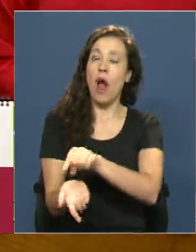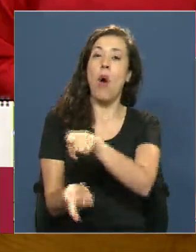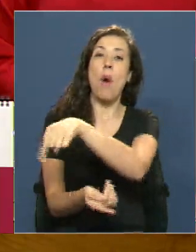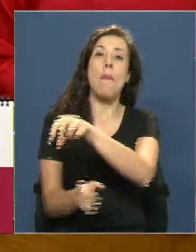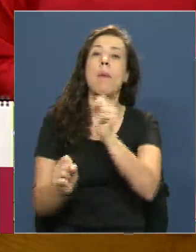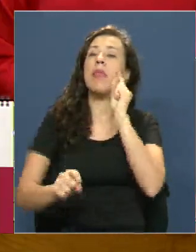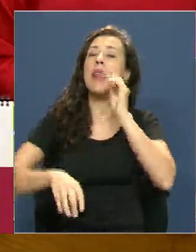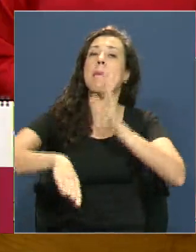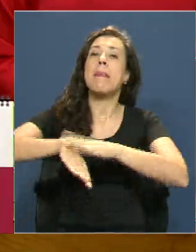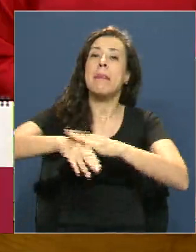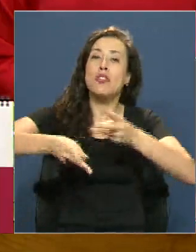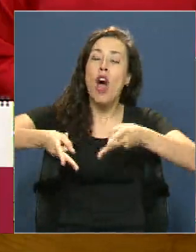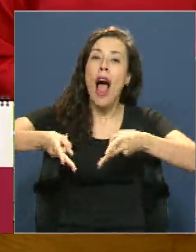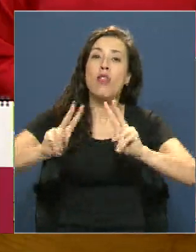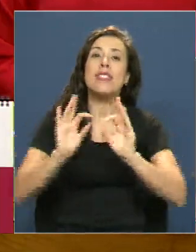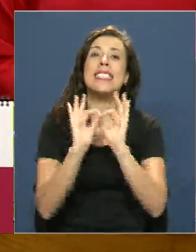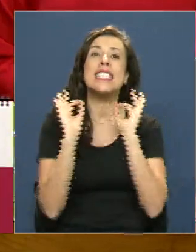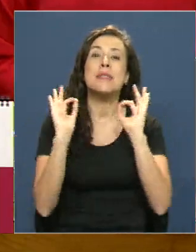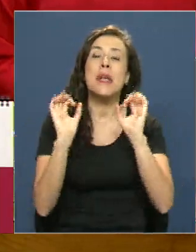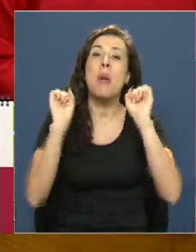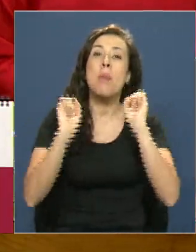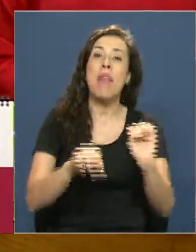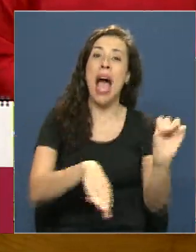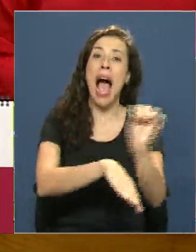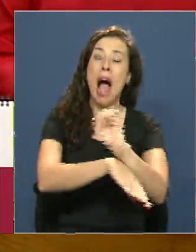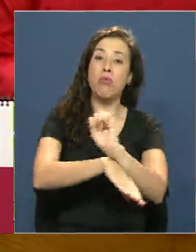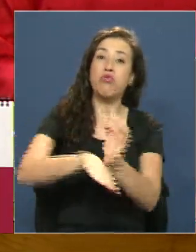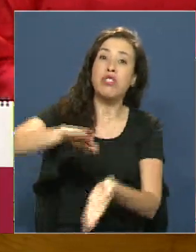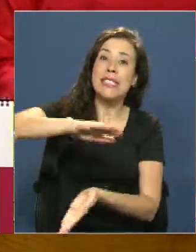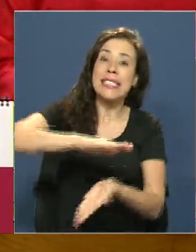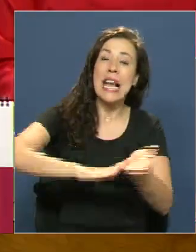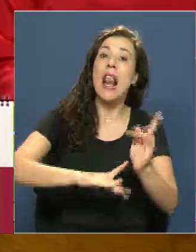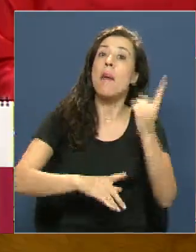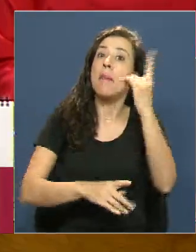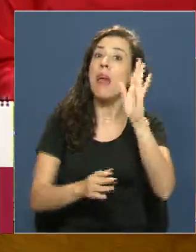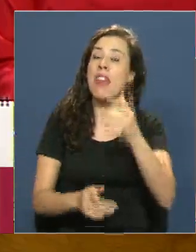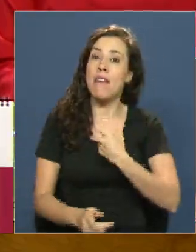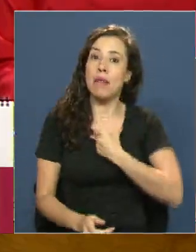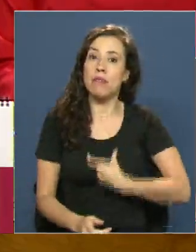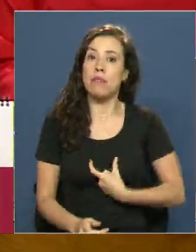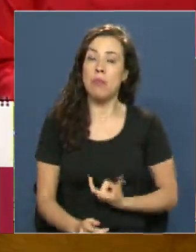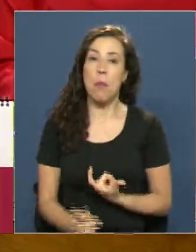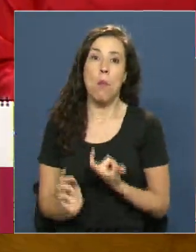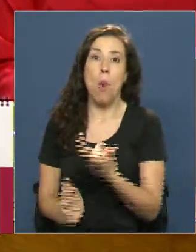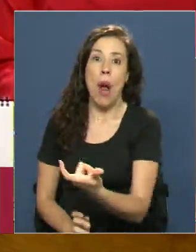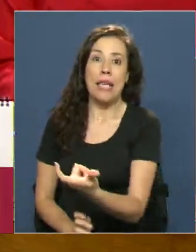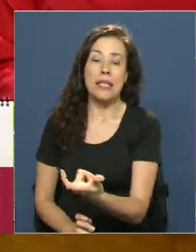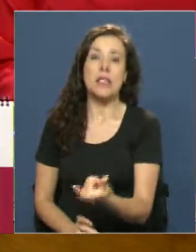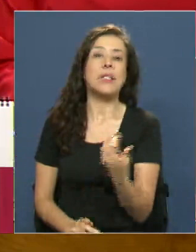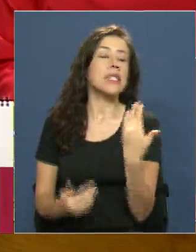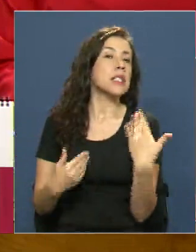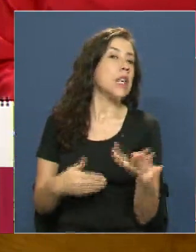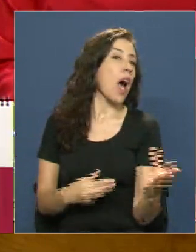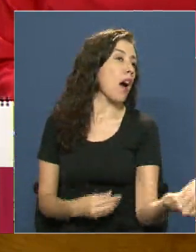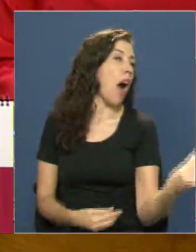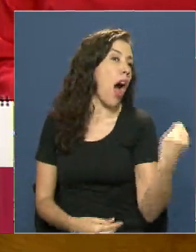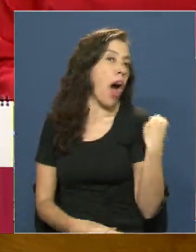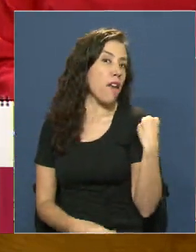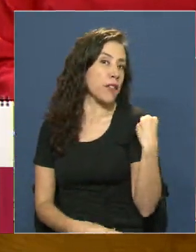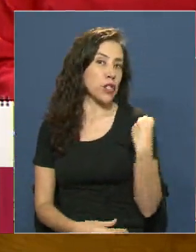esa autorización particular de poder movilizarse con su credencial. Eso lo acaban de